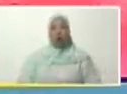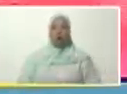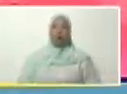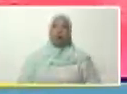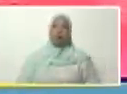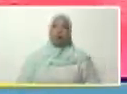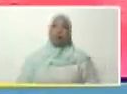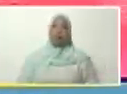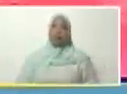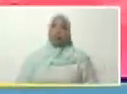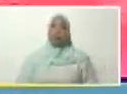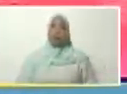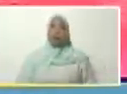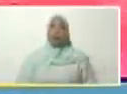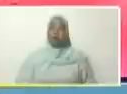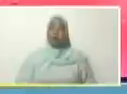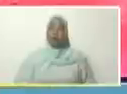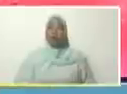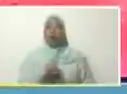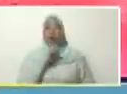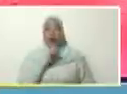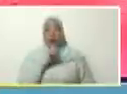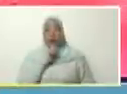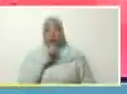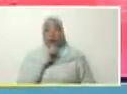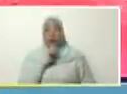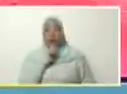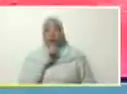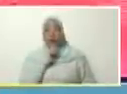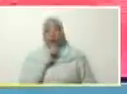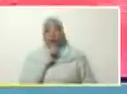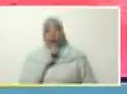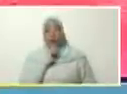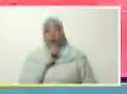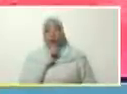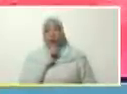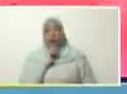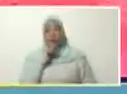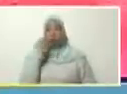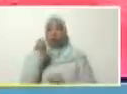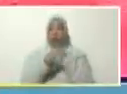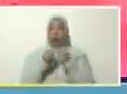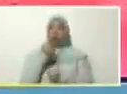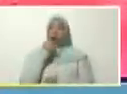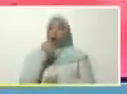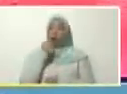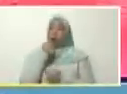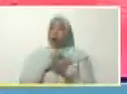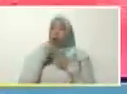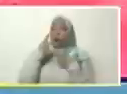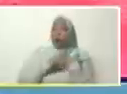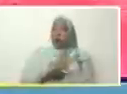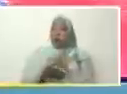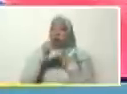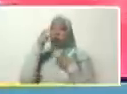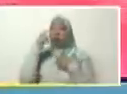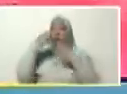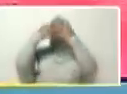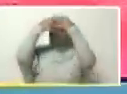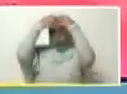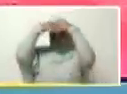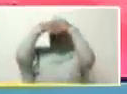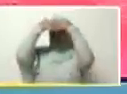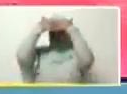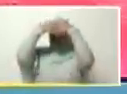en una base de la OTAN, que le habían hecho una reprogramación cerebral, un lavado